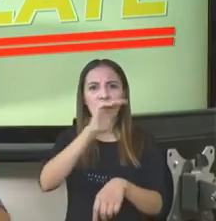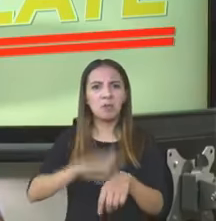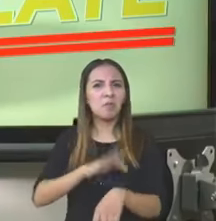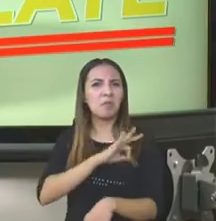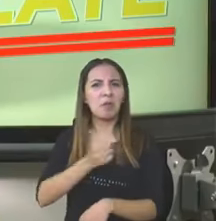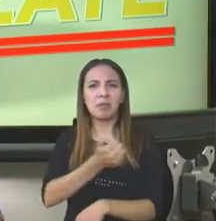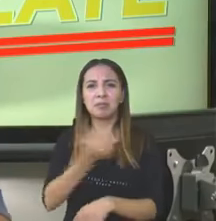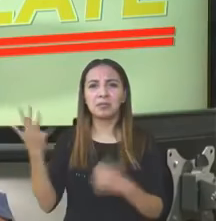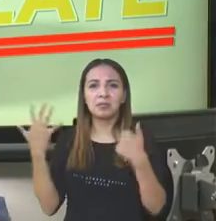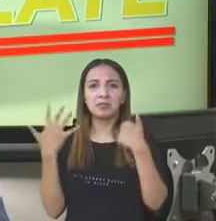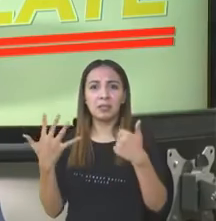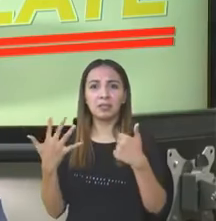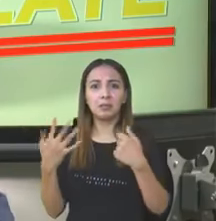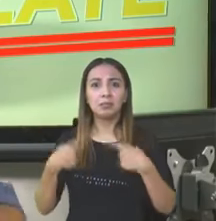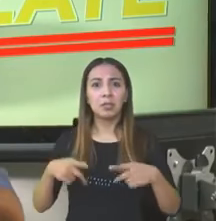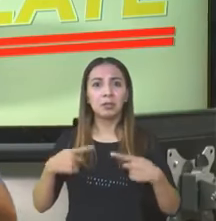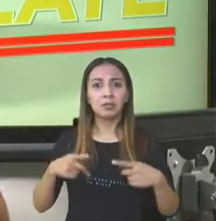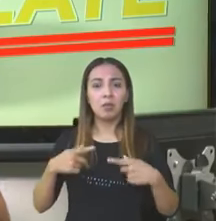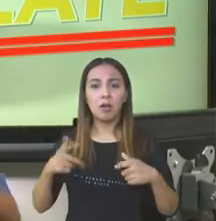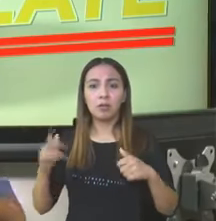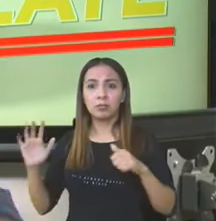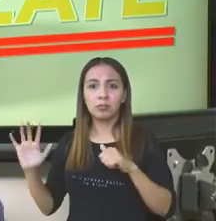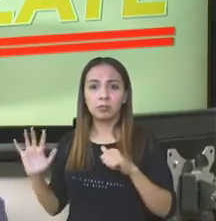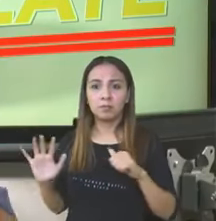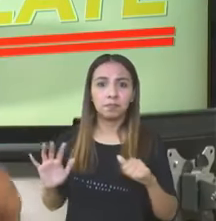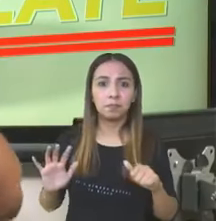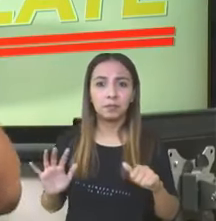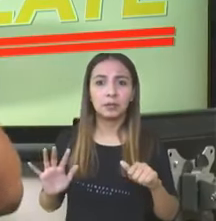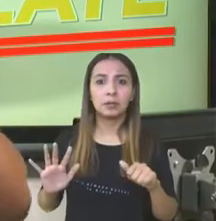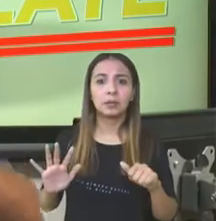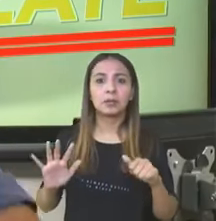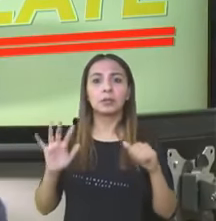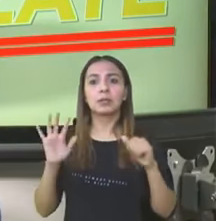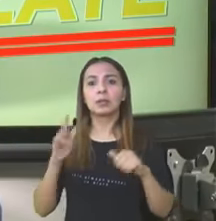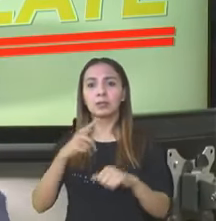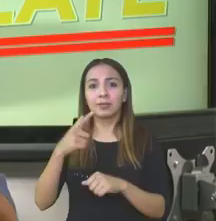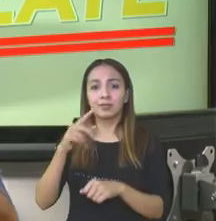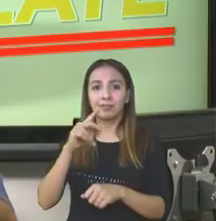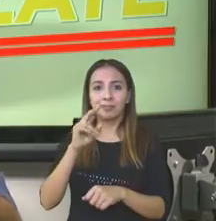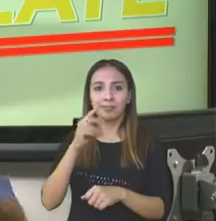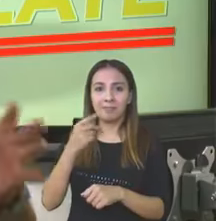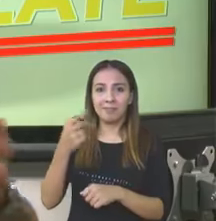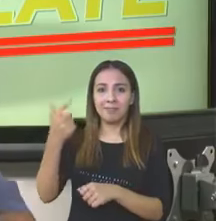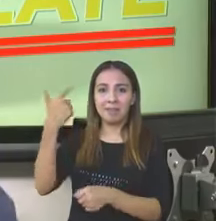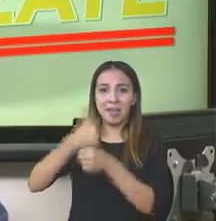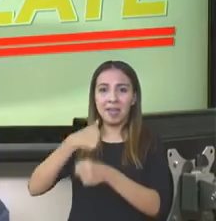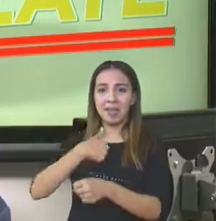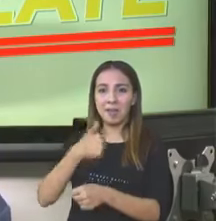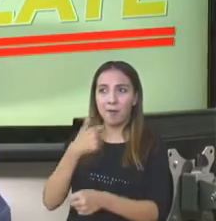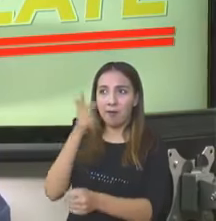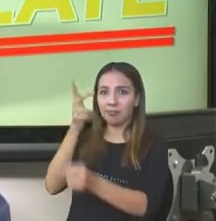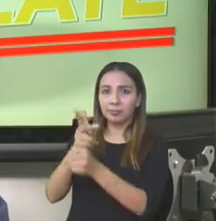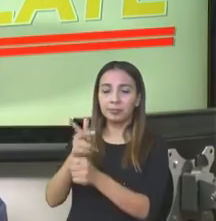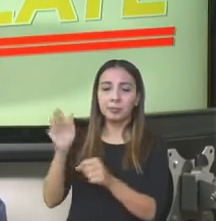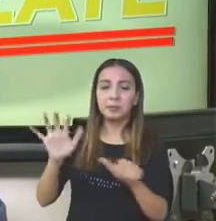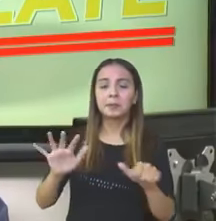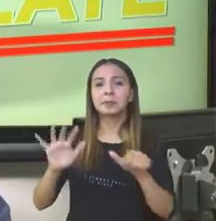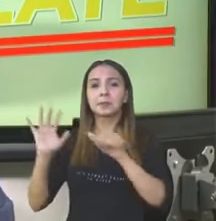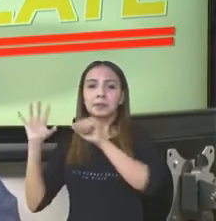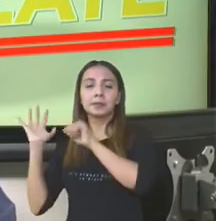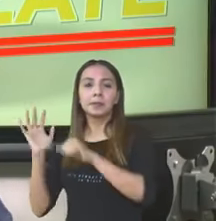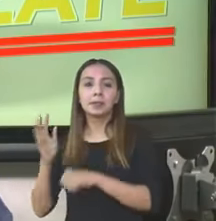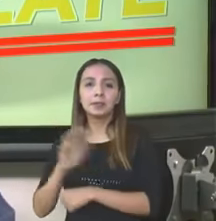6 personas los que se mantuvieron a distancia porque se dieron cuenta que estaba grabando en vivo, fue el rector y los administrativos de